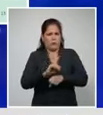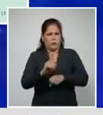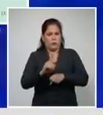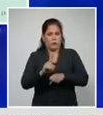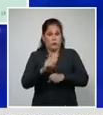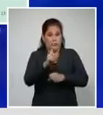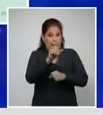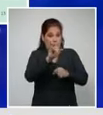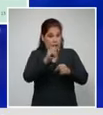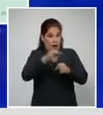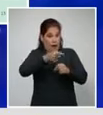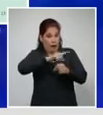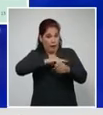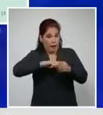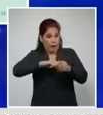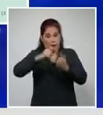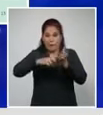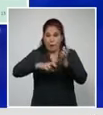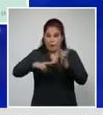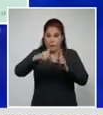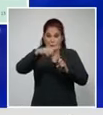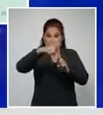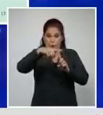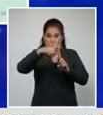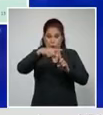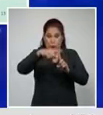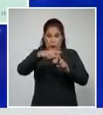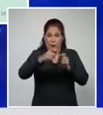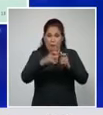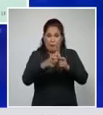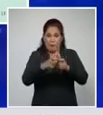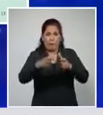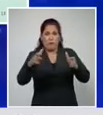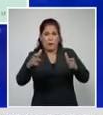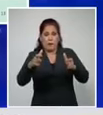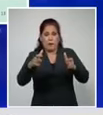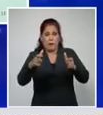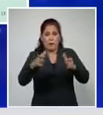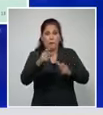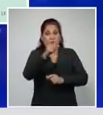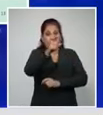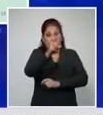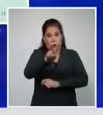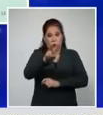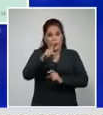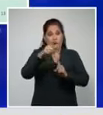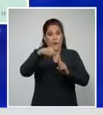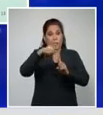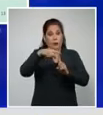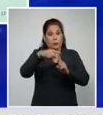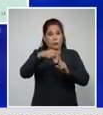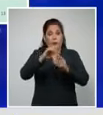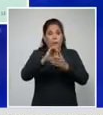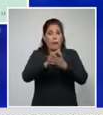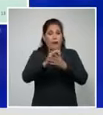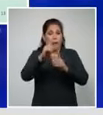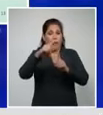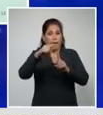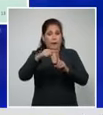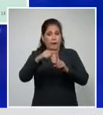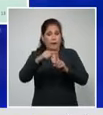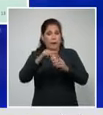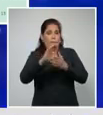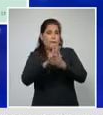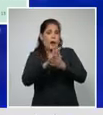16 de ayer del municipio Las Tunas, el mayor número, 12, y de Manatí y Majibacoa,